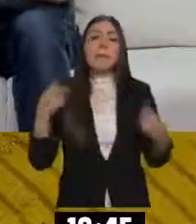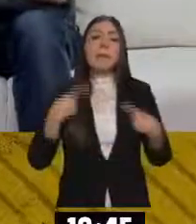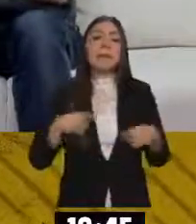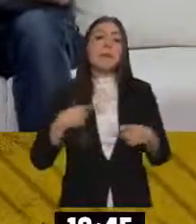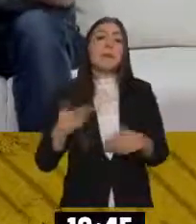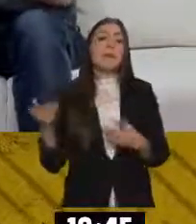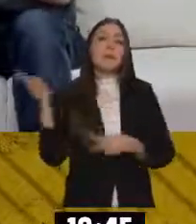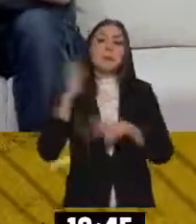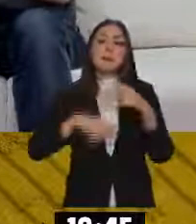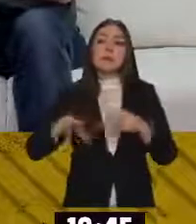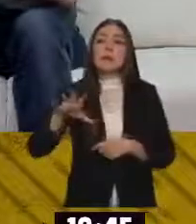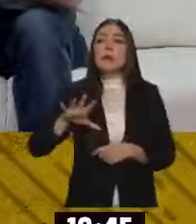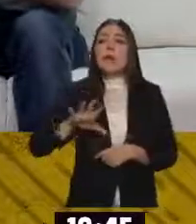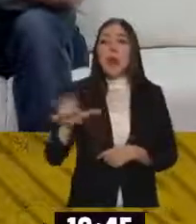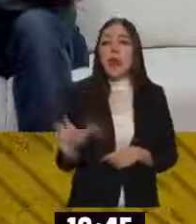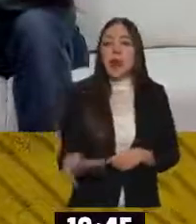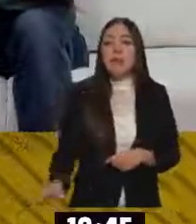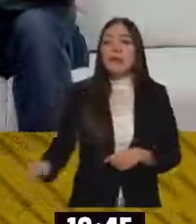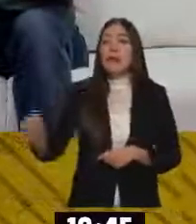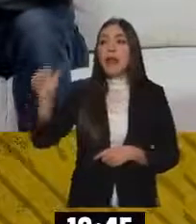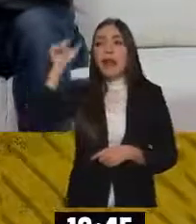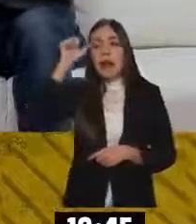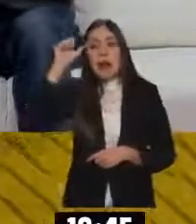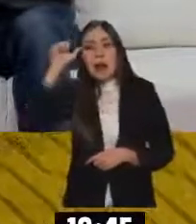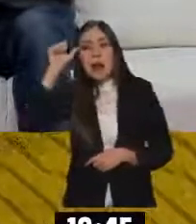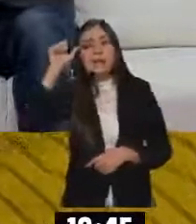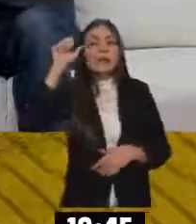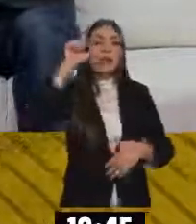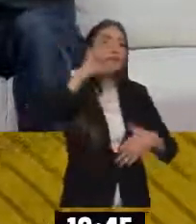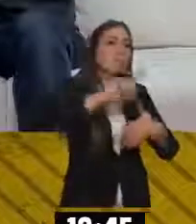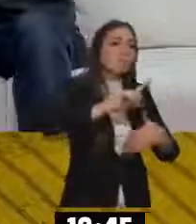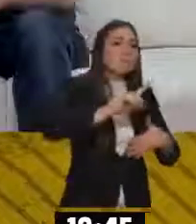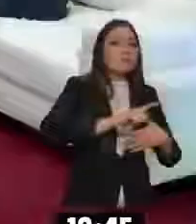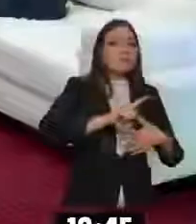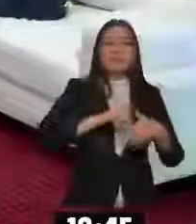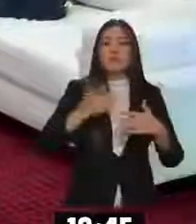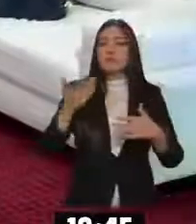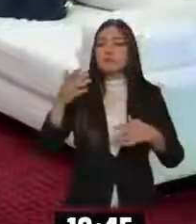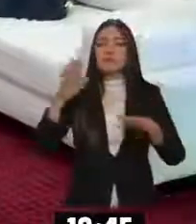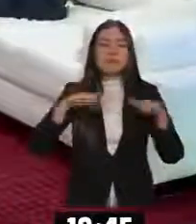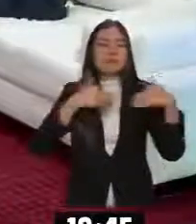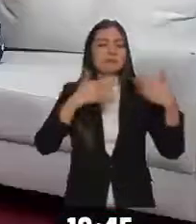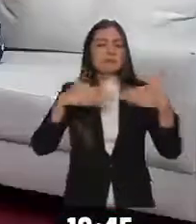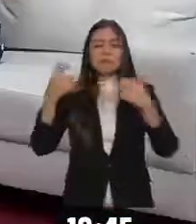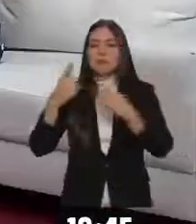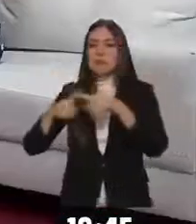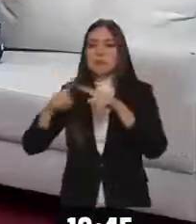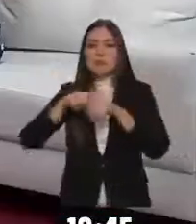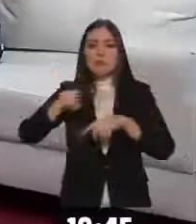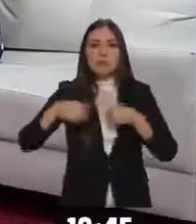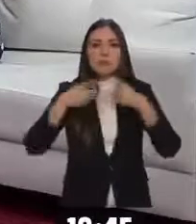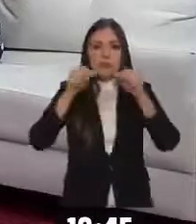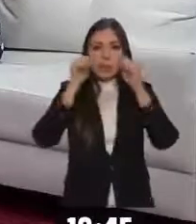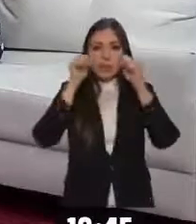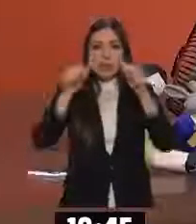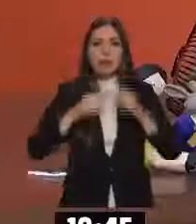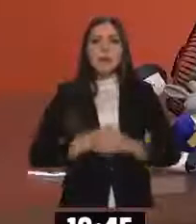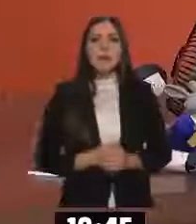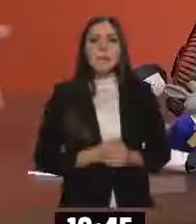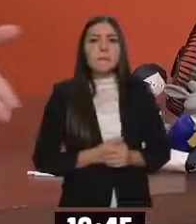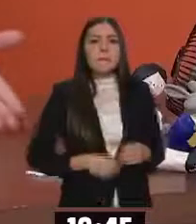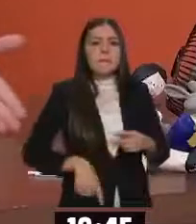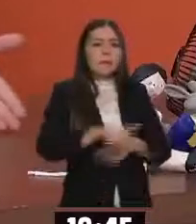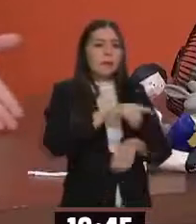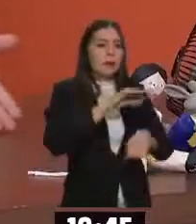de África, de Asia, de América Latina, de cualquier parte. La actitud de los médicos y enfermeras es